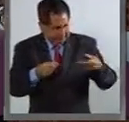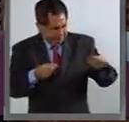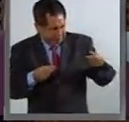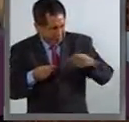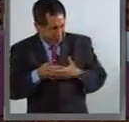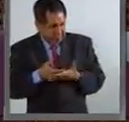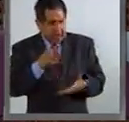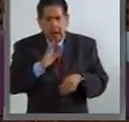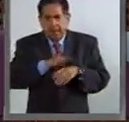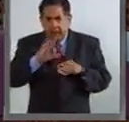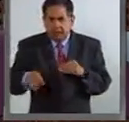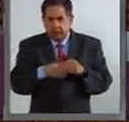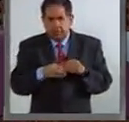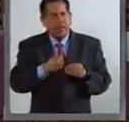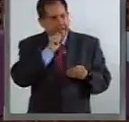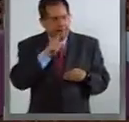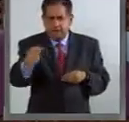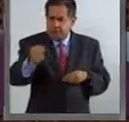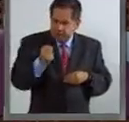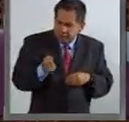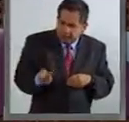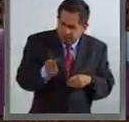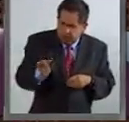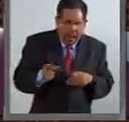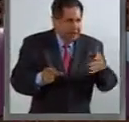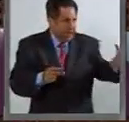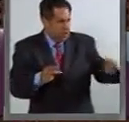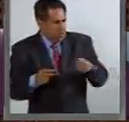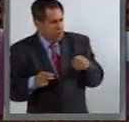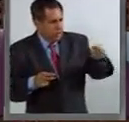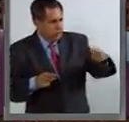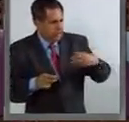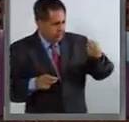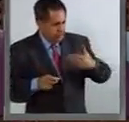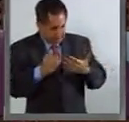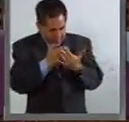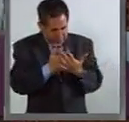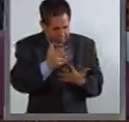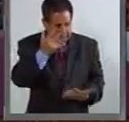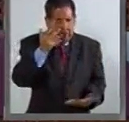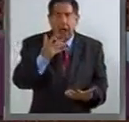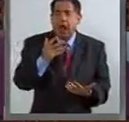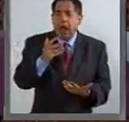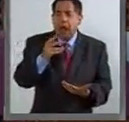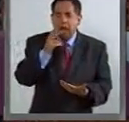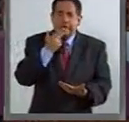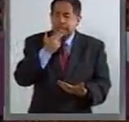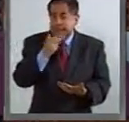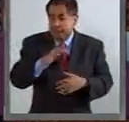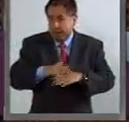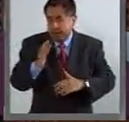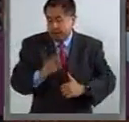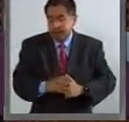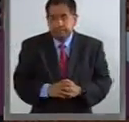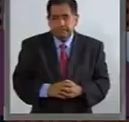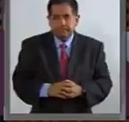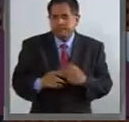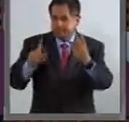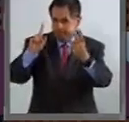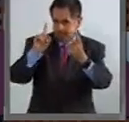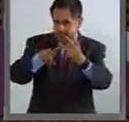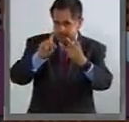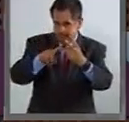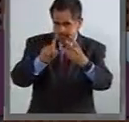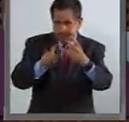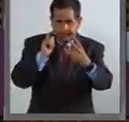información adicional a la que proporciona quien nombra o quien hace la propuesta, ¿no? El tercer